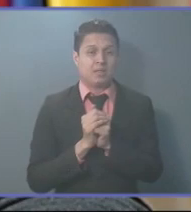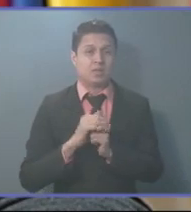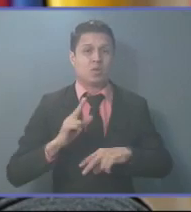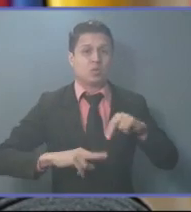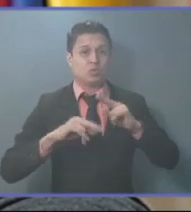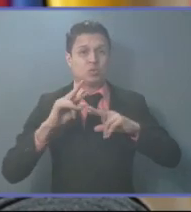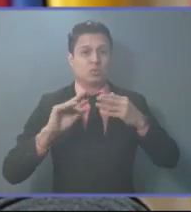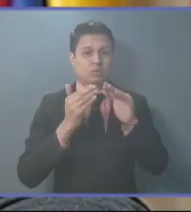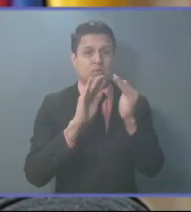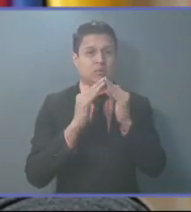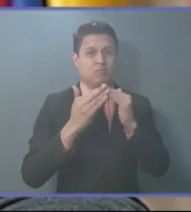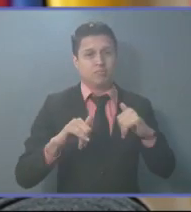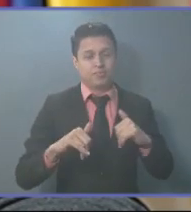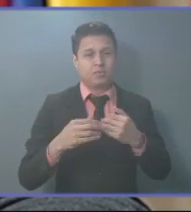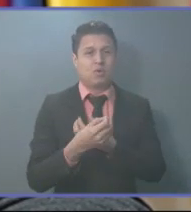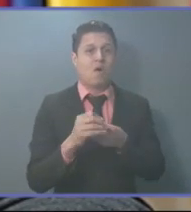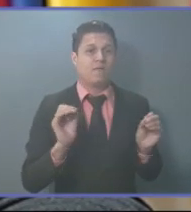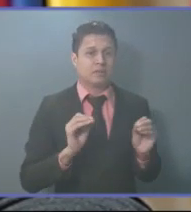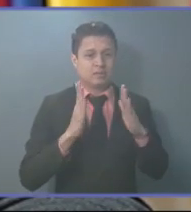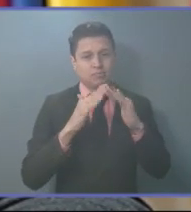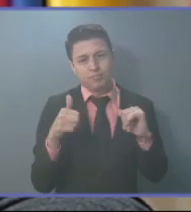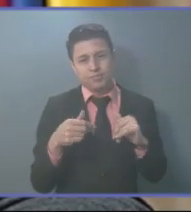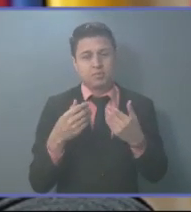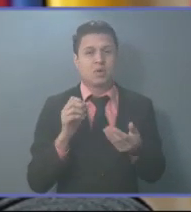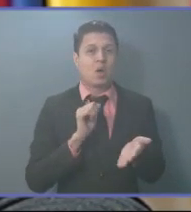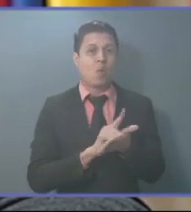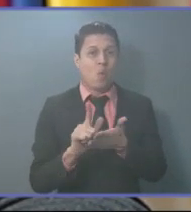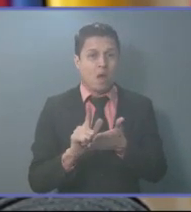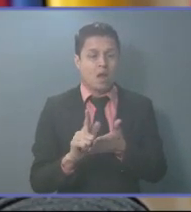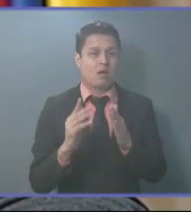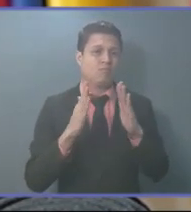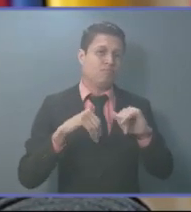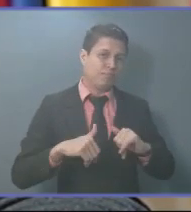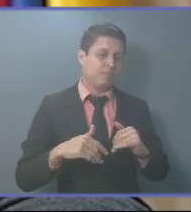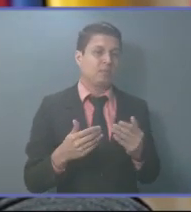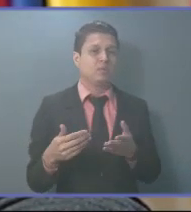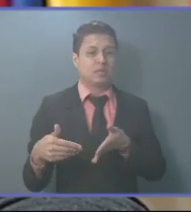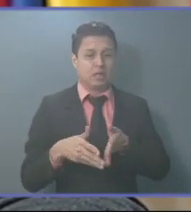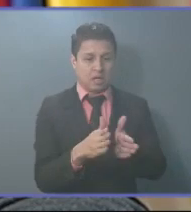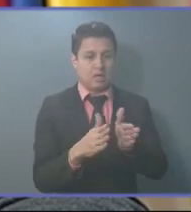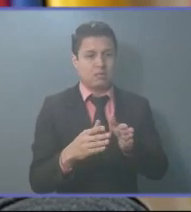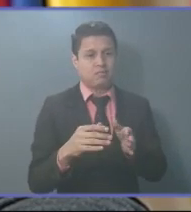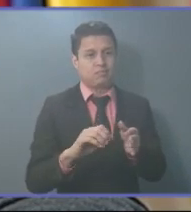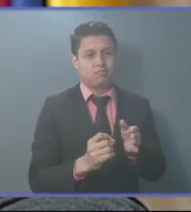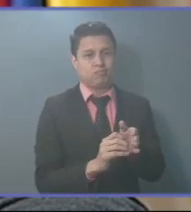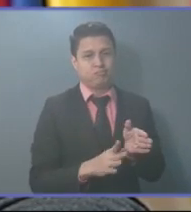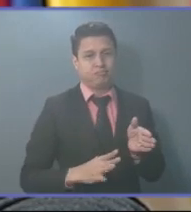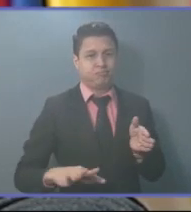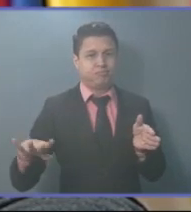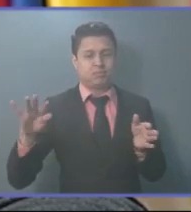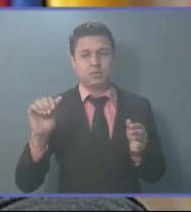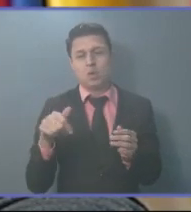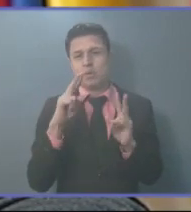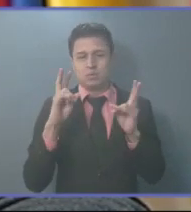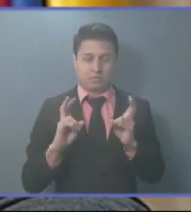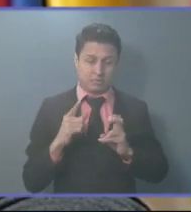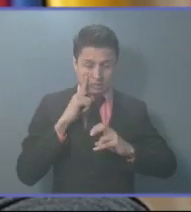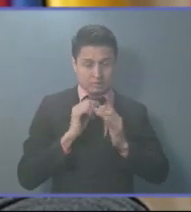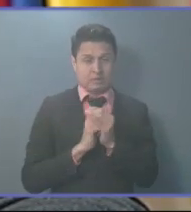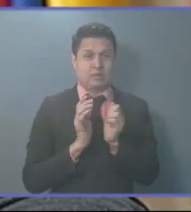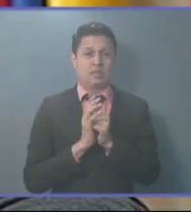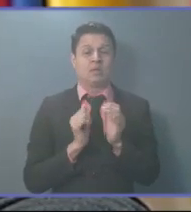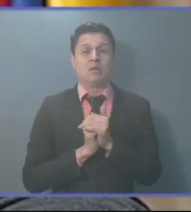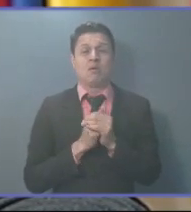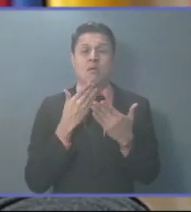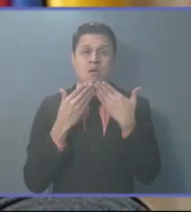tales como viviendas oficinas escuelas carreteras calles puentes y otros que requerirán